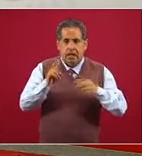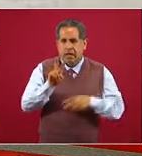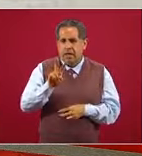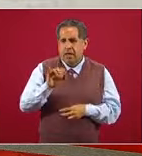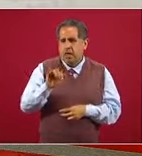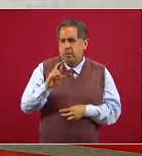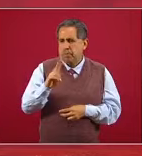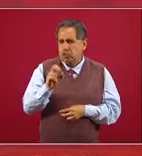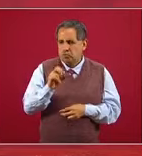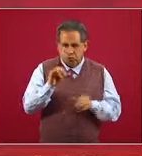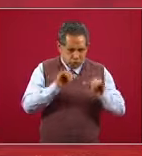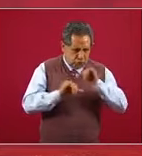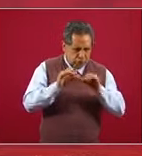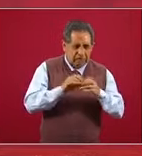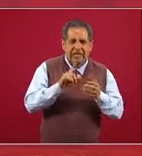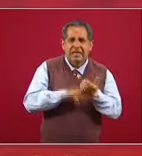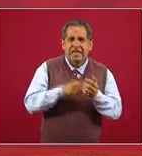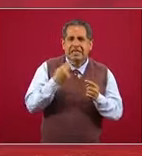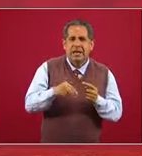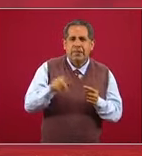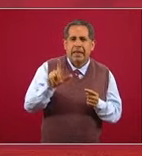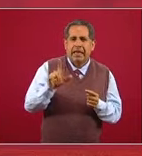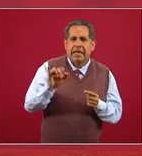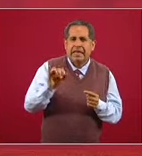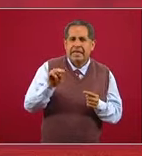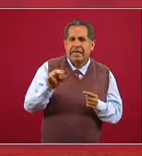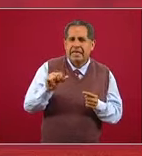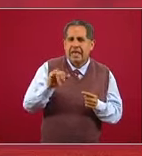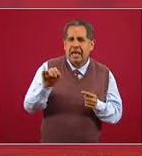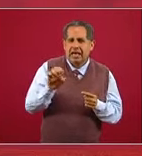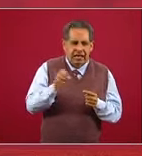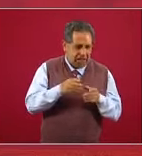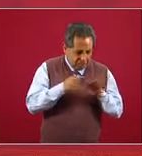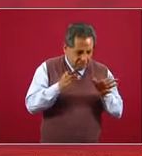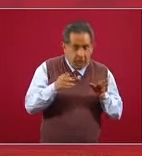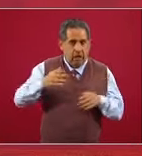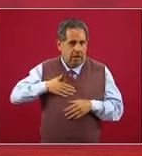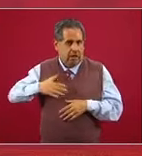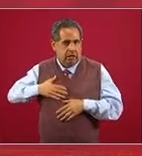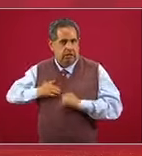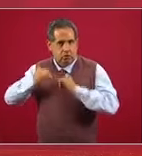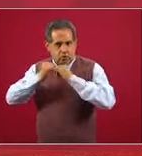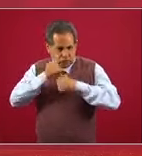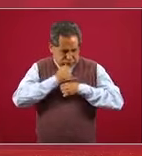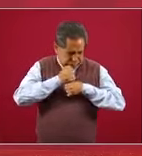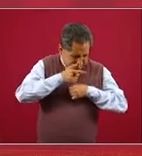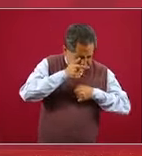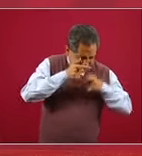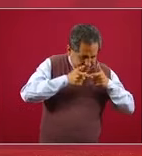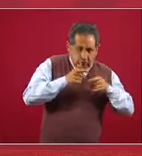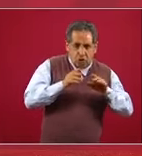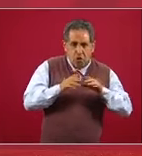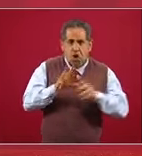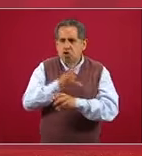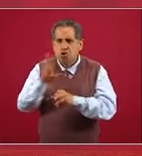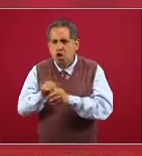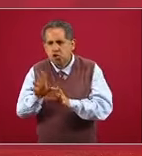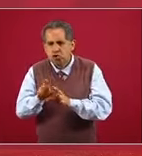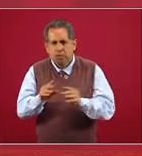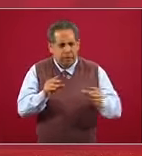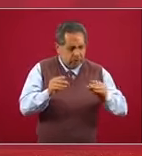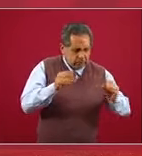virus de linajes, que es precisamente algo que el INDRE realiza, no con todas las muestras